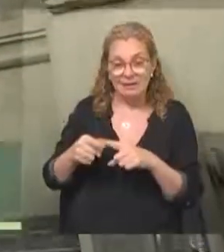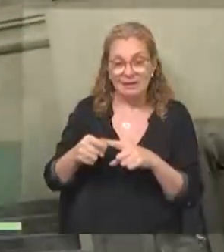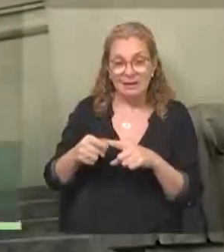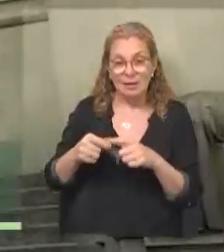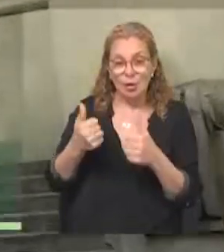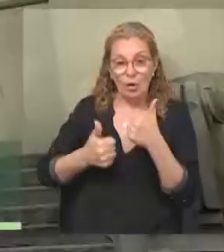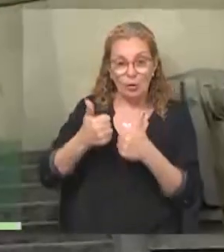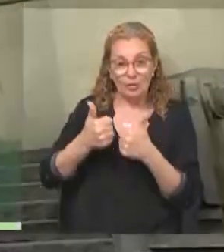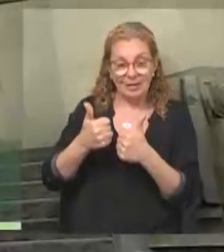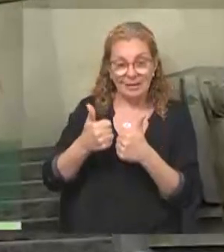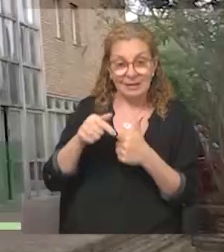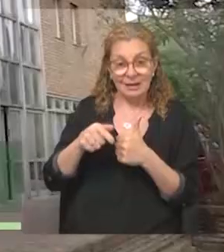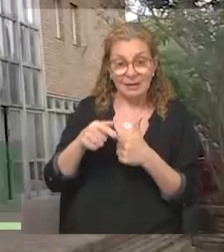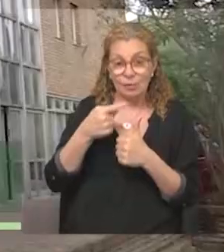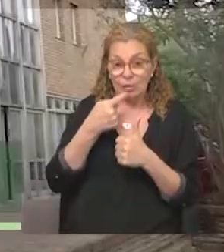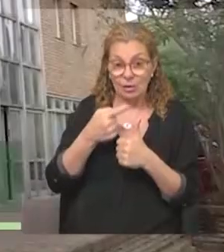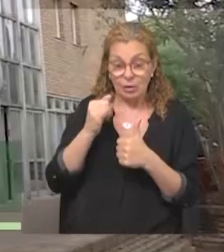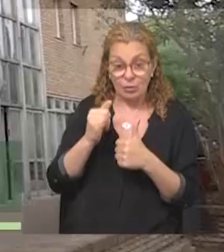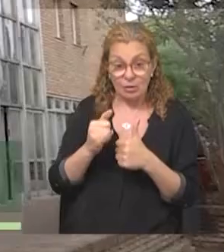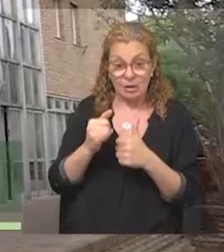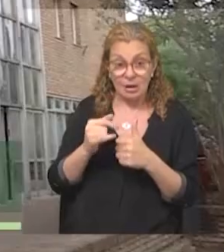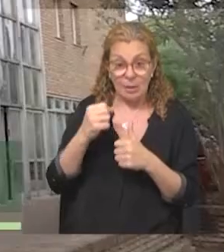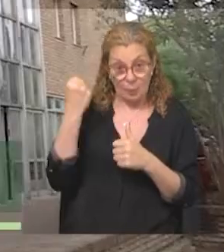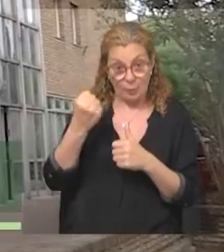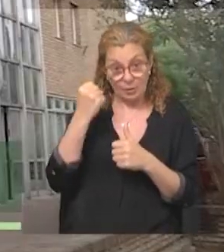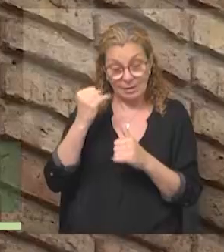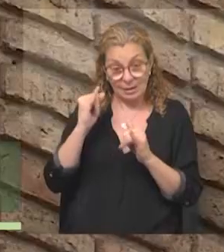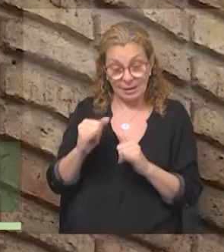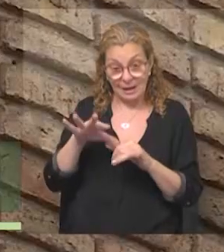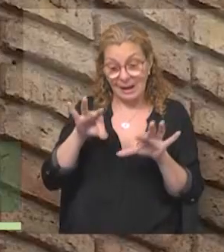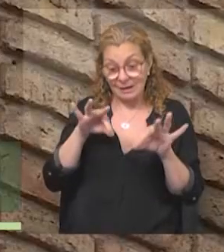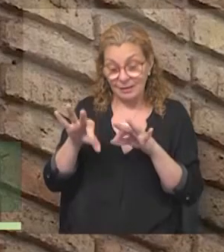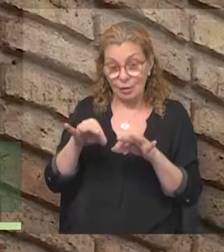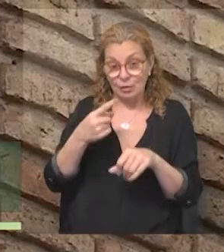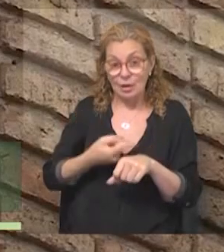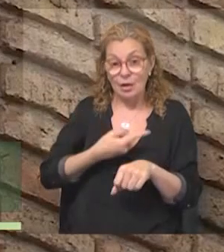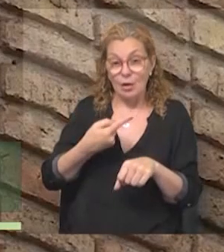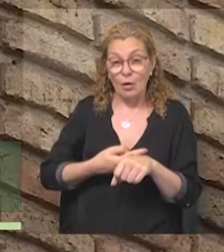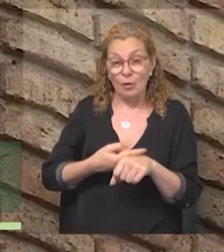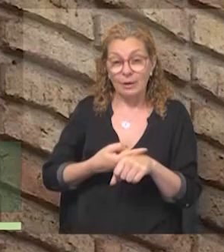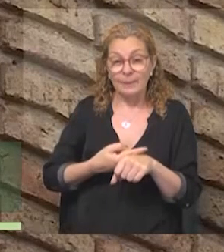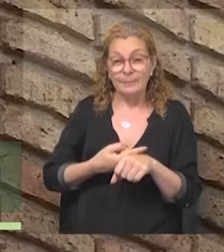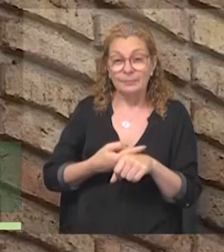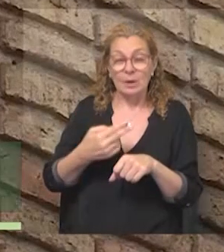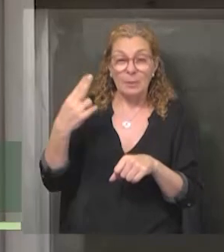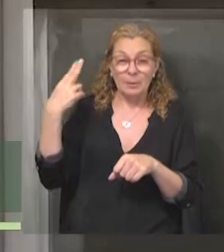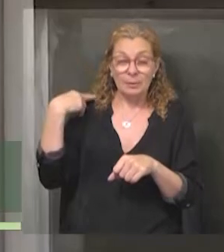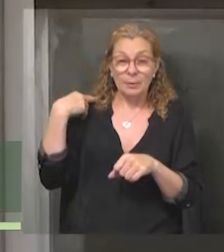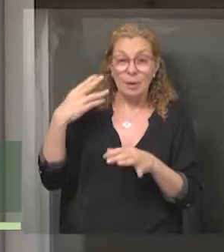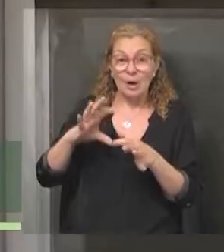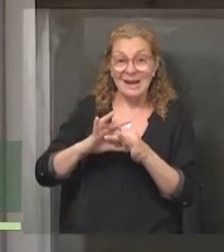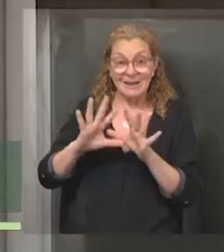los concursantes eso se acaba de confirmar no es un elemento menor que la elección va de horas va a ser en cascada o sea los cargos que van quedando